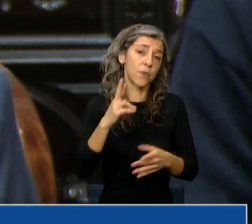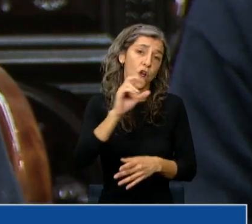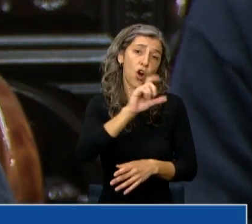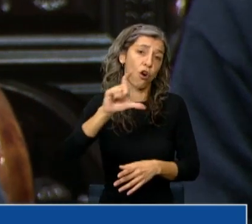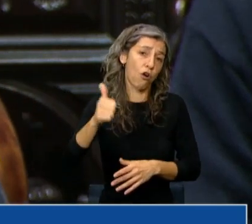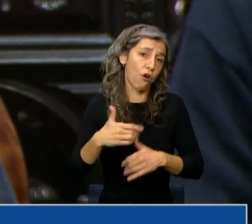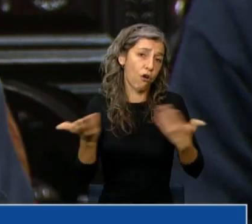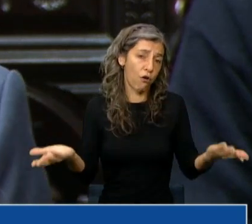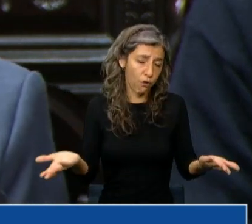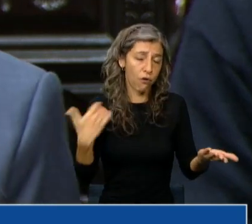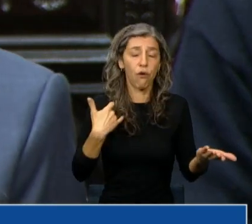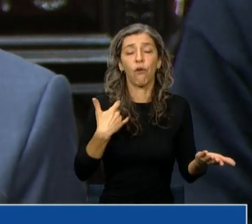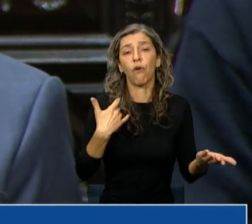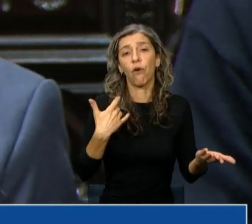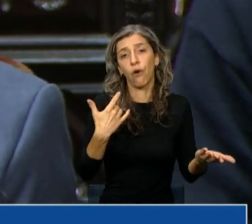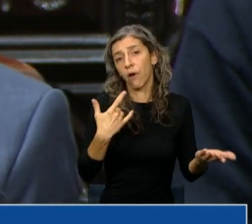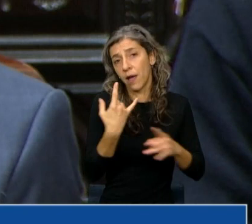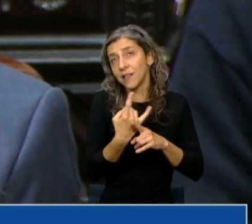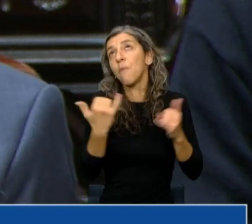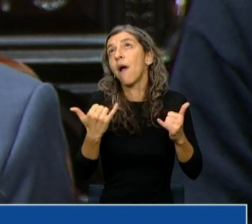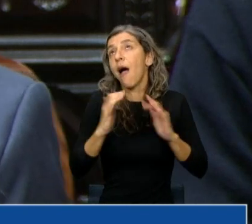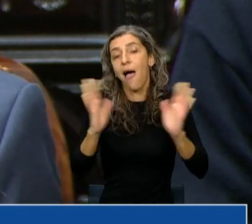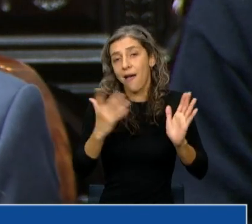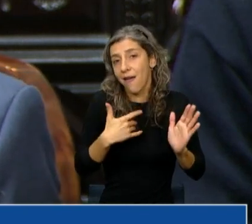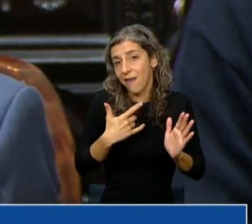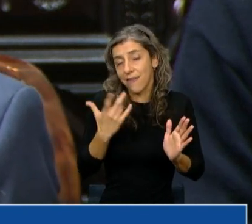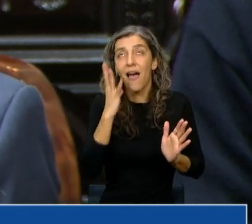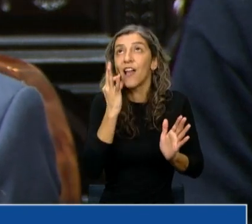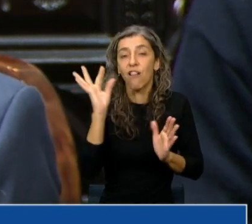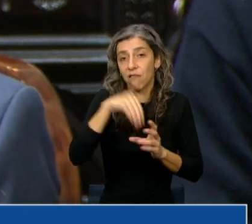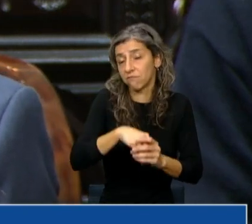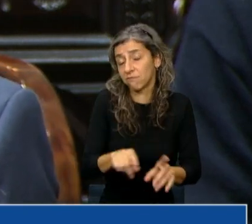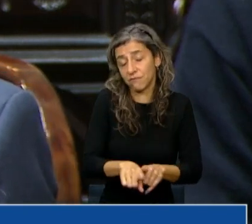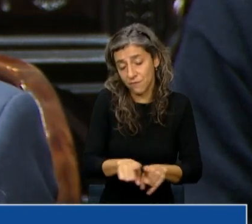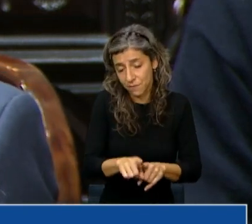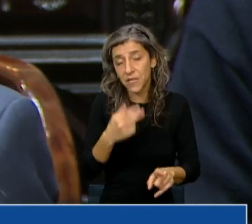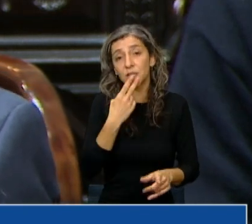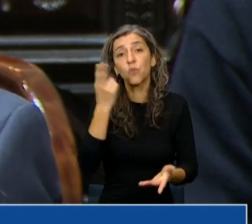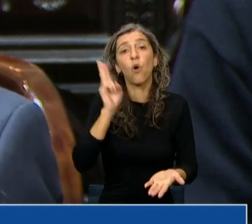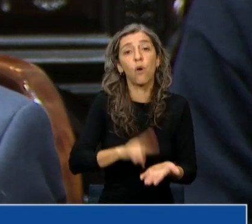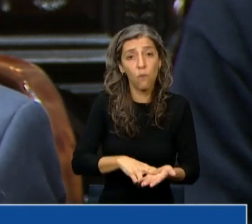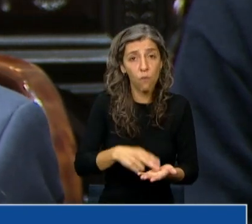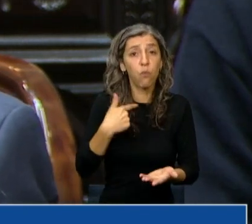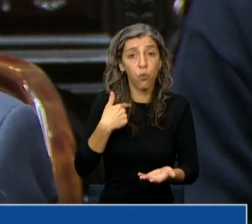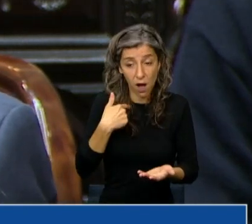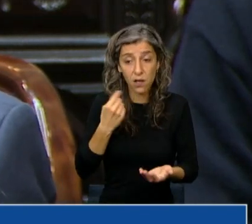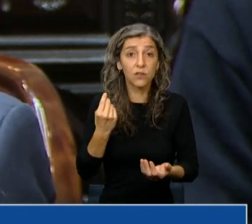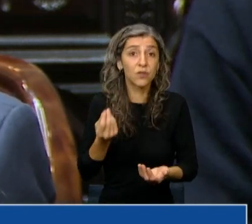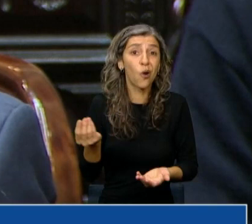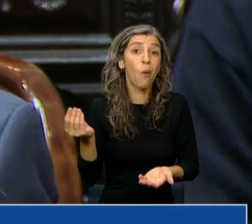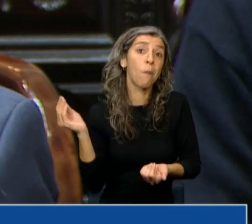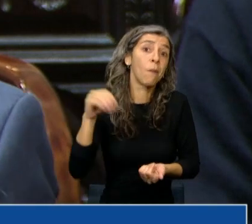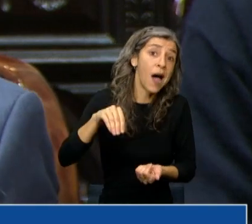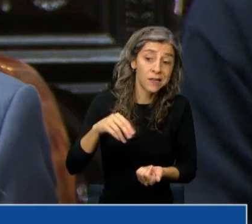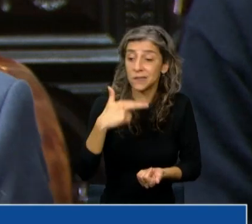Julio Argentino Pascual Roca, modifica la ley para incrementar las deducciones por hijo y cónyuge. Quiere decir que no solo ya